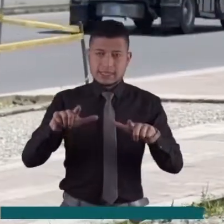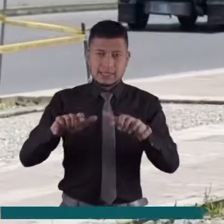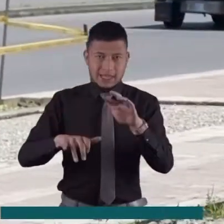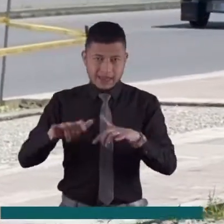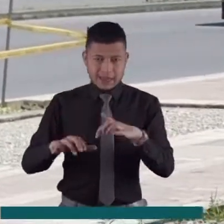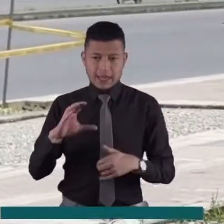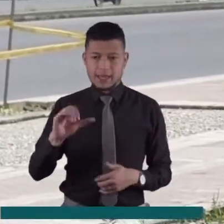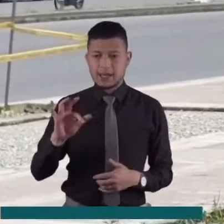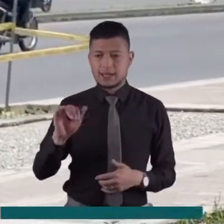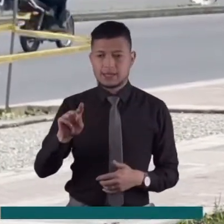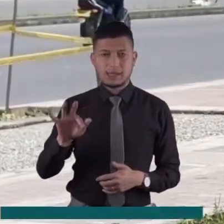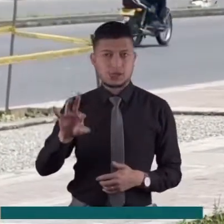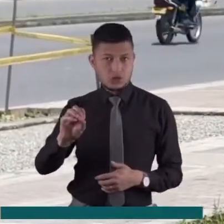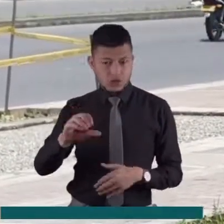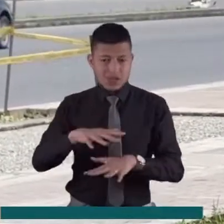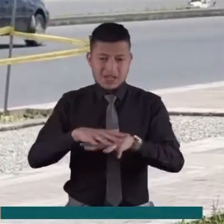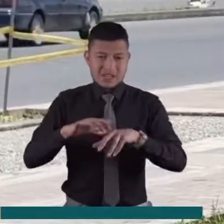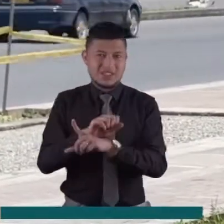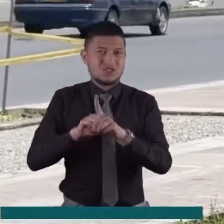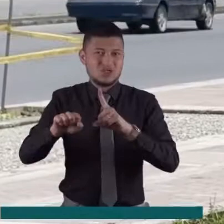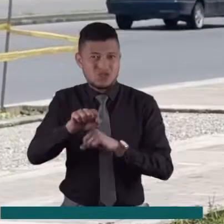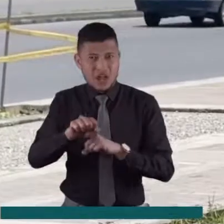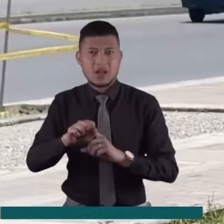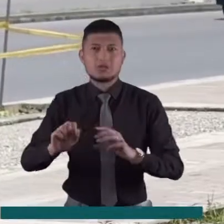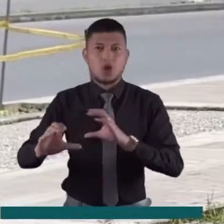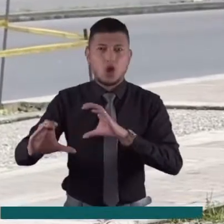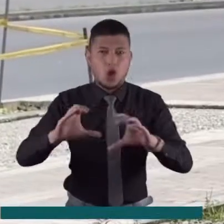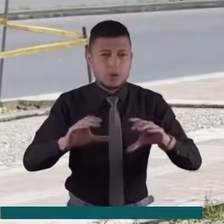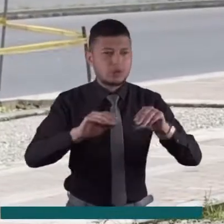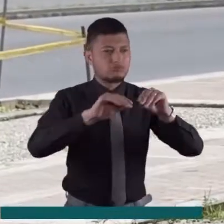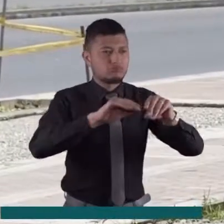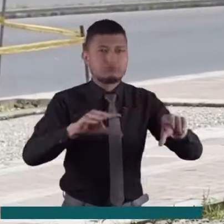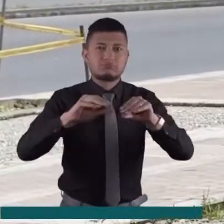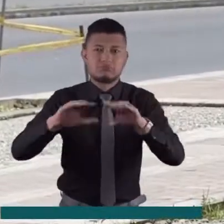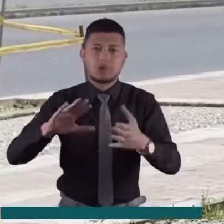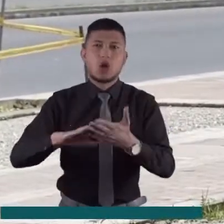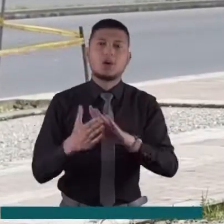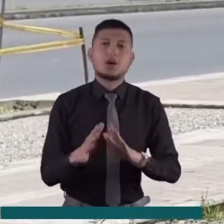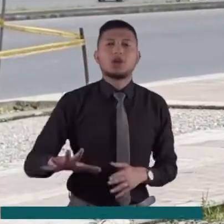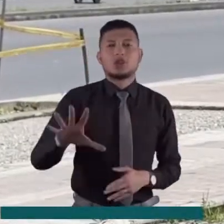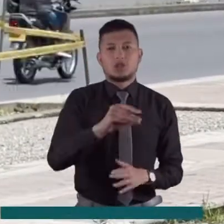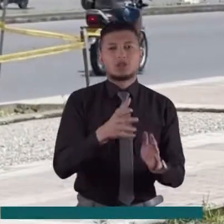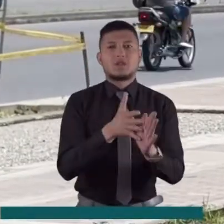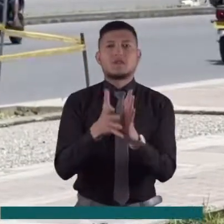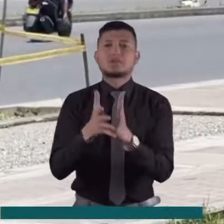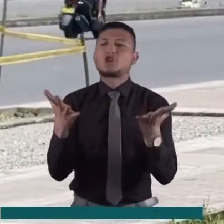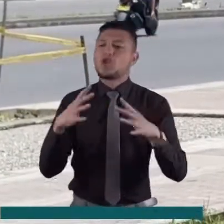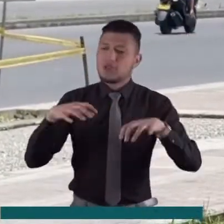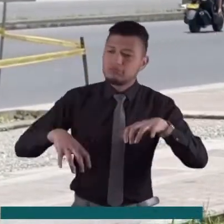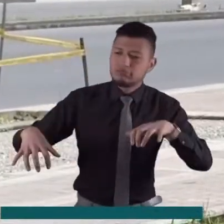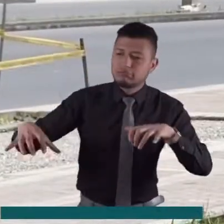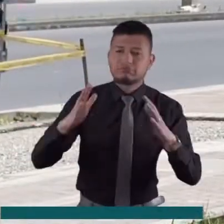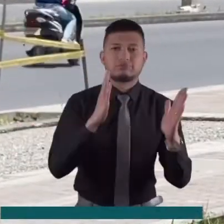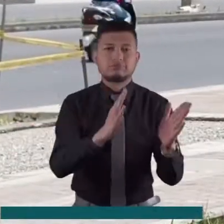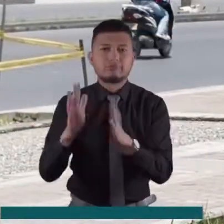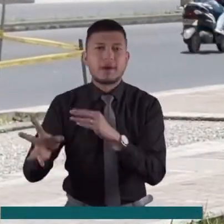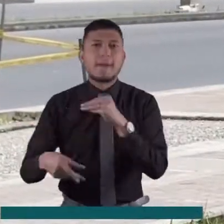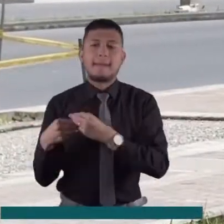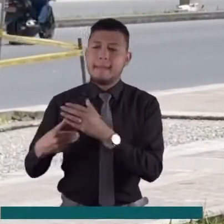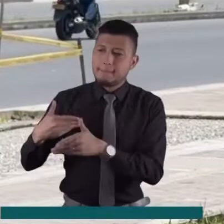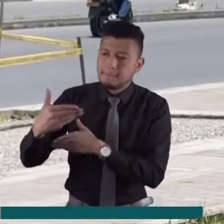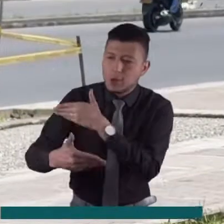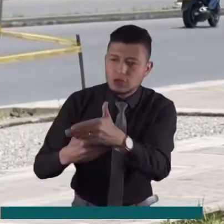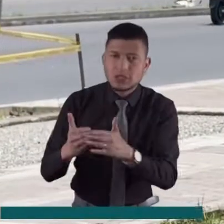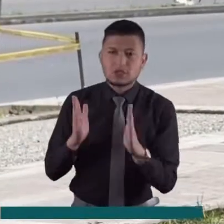de Catastro, a través de sus redes sociales y mecanismos de comunicación, informarán a la comunidad dónde quedarán los establecimientos y cuáles serán los